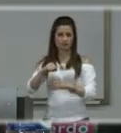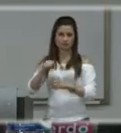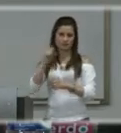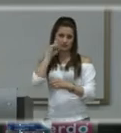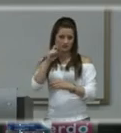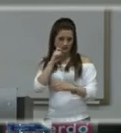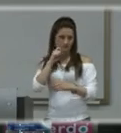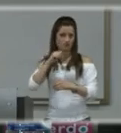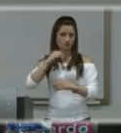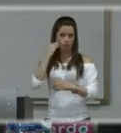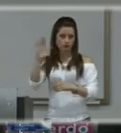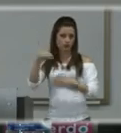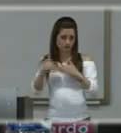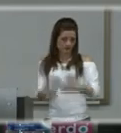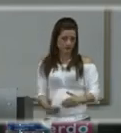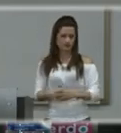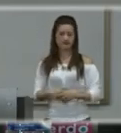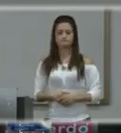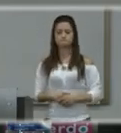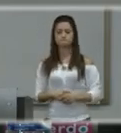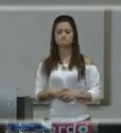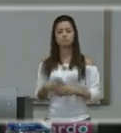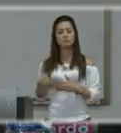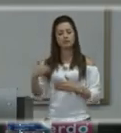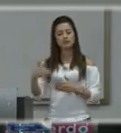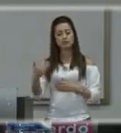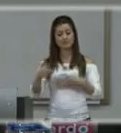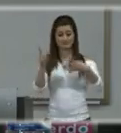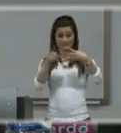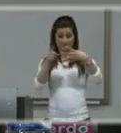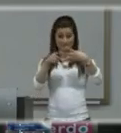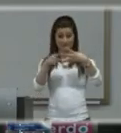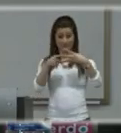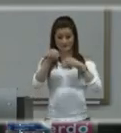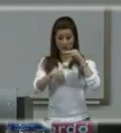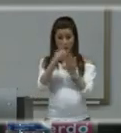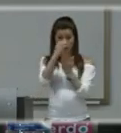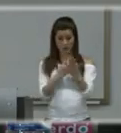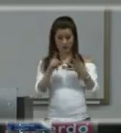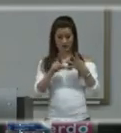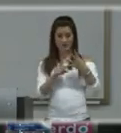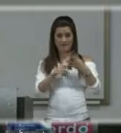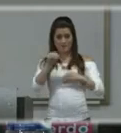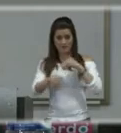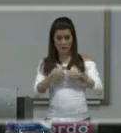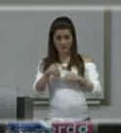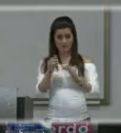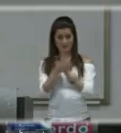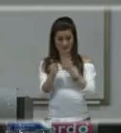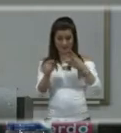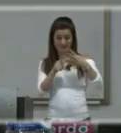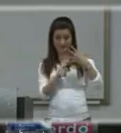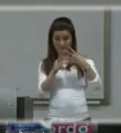discapacidad. Más adelante, en la parte de desarrollo curricular y de formación de habilidades, se diseñaron unos talleres